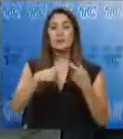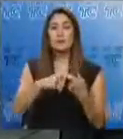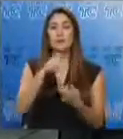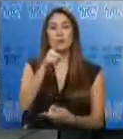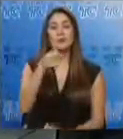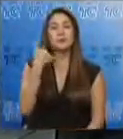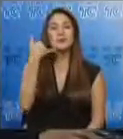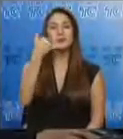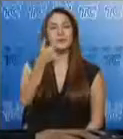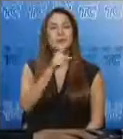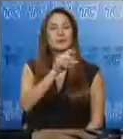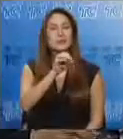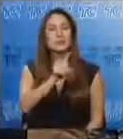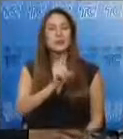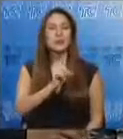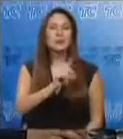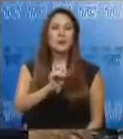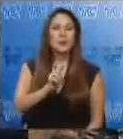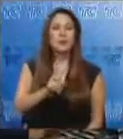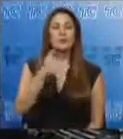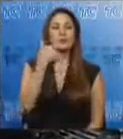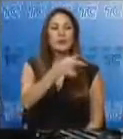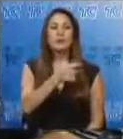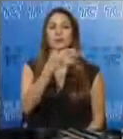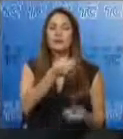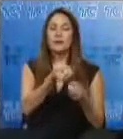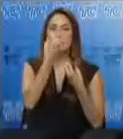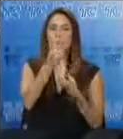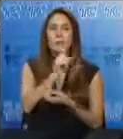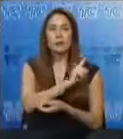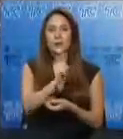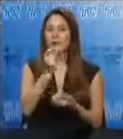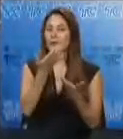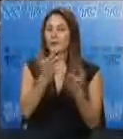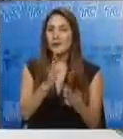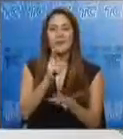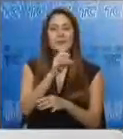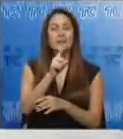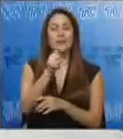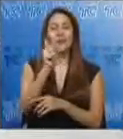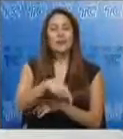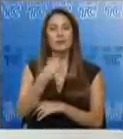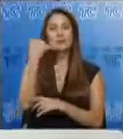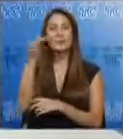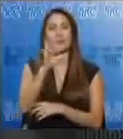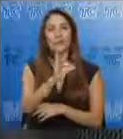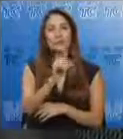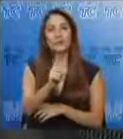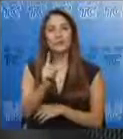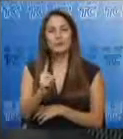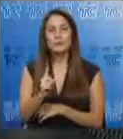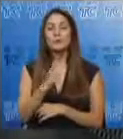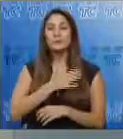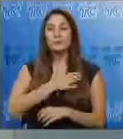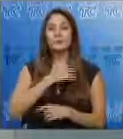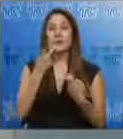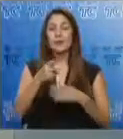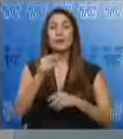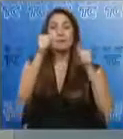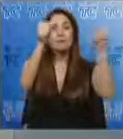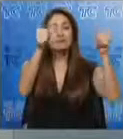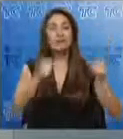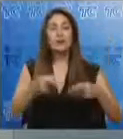Tenemos de Agencia Nacional de Tránsito, Gestión de Riesgos, Fuerzas Armadas, CTE, de ATM. Por un periodo